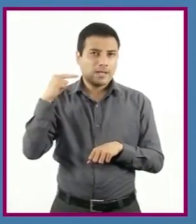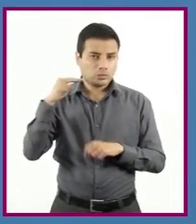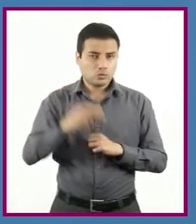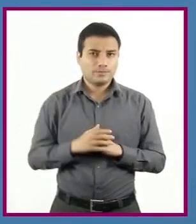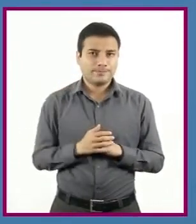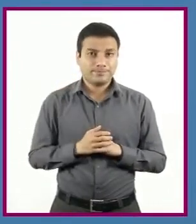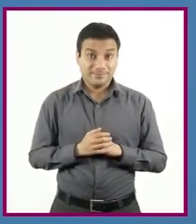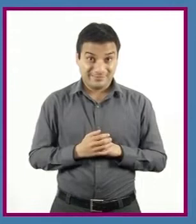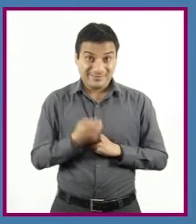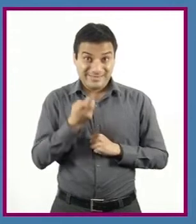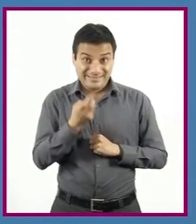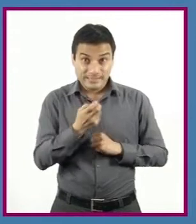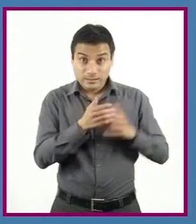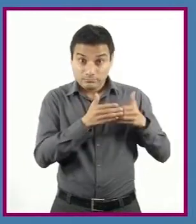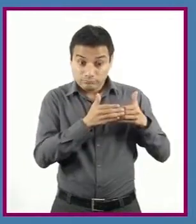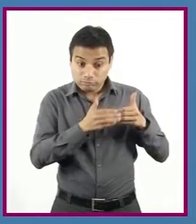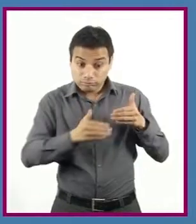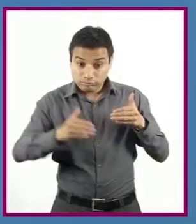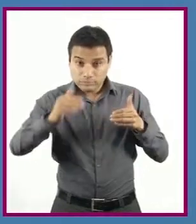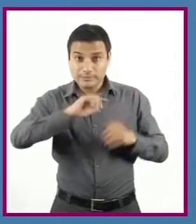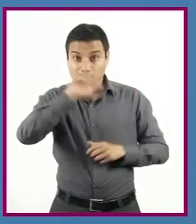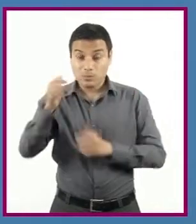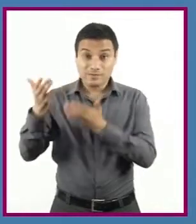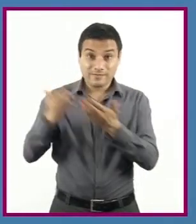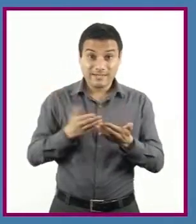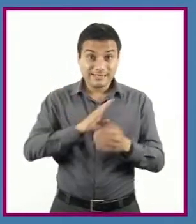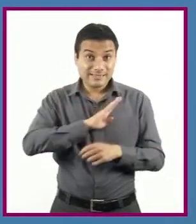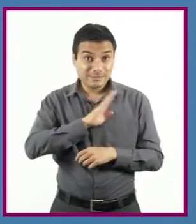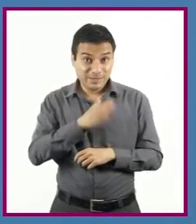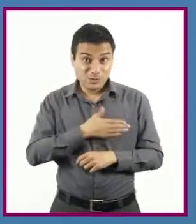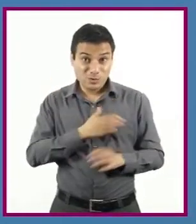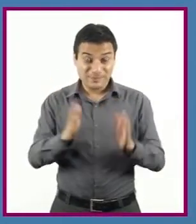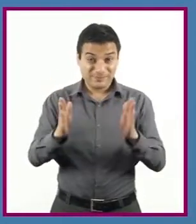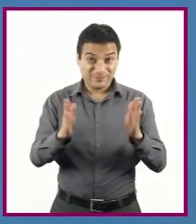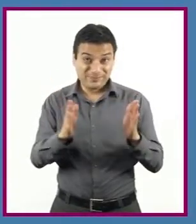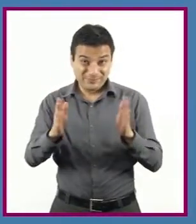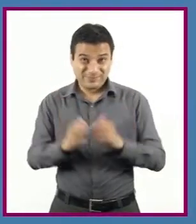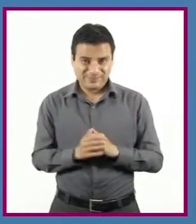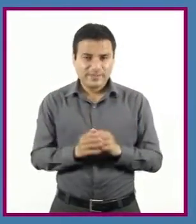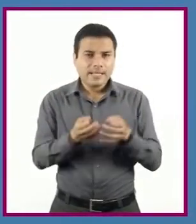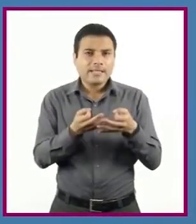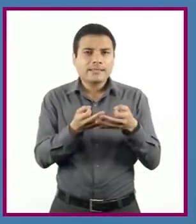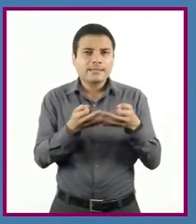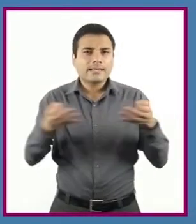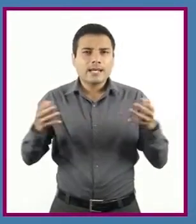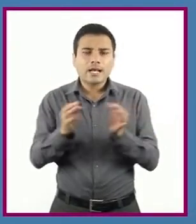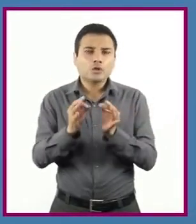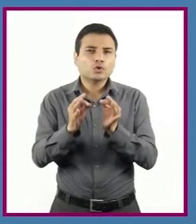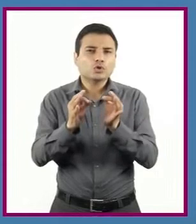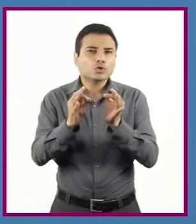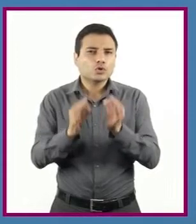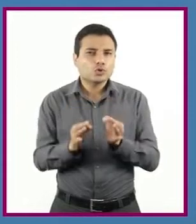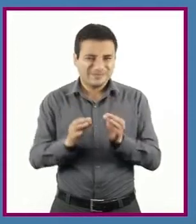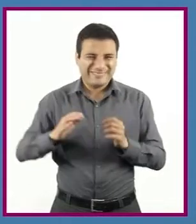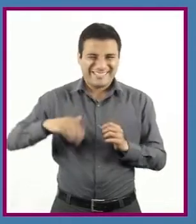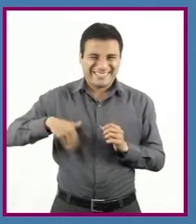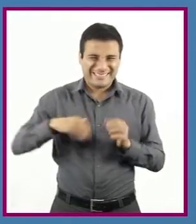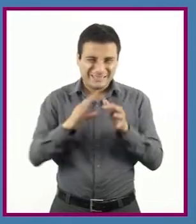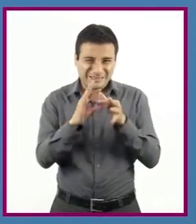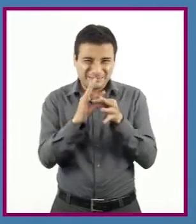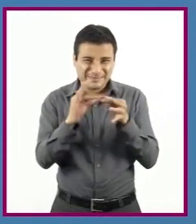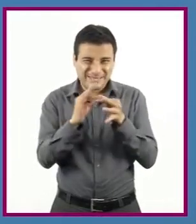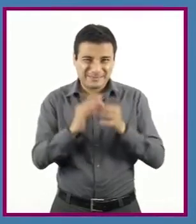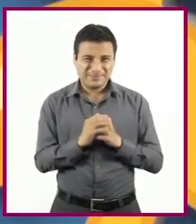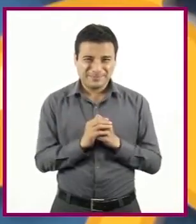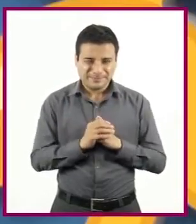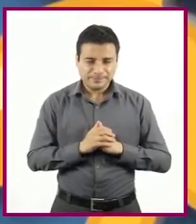entonces y hasta la llegada de los españoles, se asentaron en un territorio que corría por la costa entre los puntos señalados y